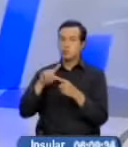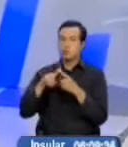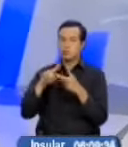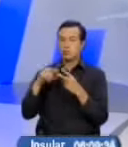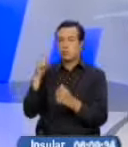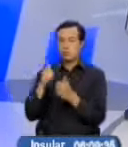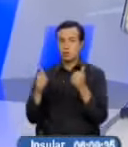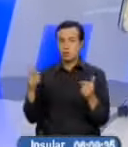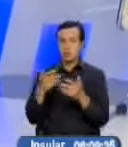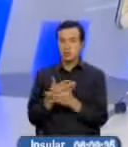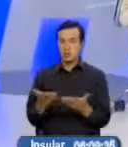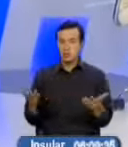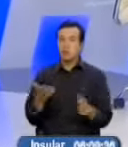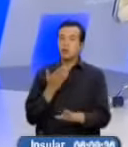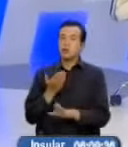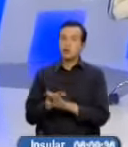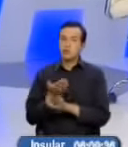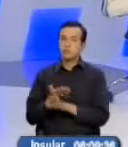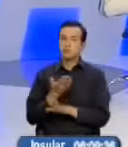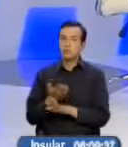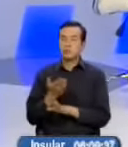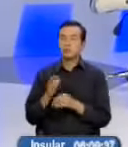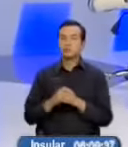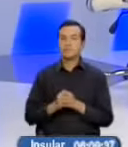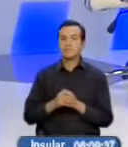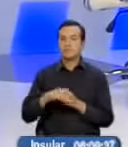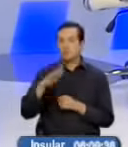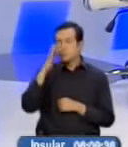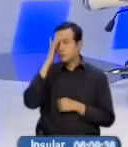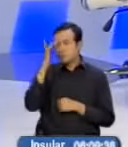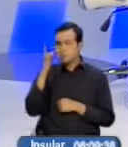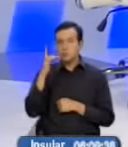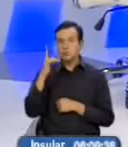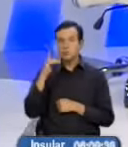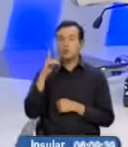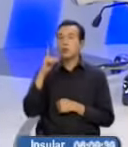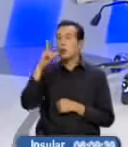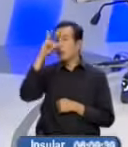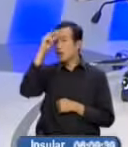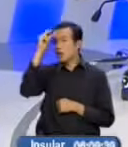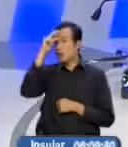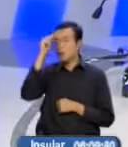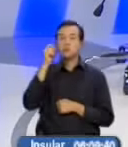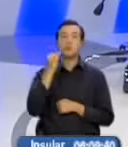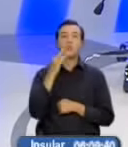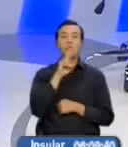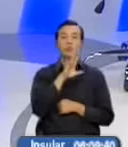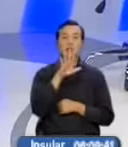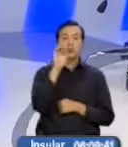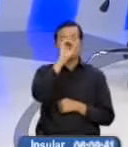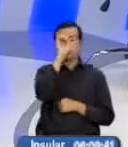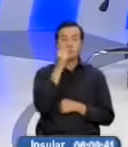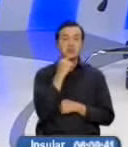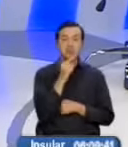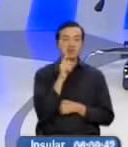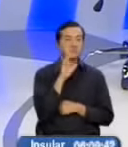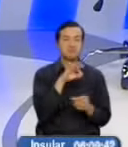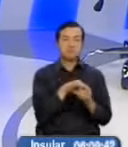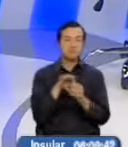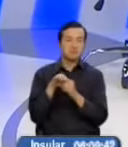candidatos propuestos, cuanto también porque cuando es Jorge Glass el candidato, 25% dice que por ninguno de